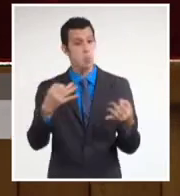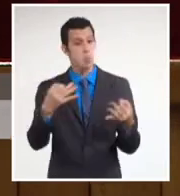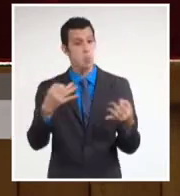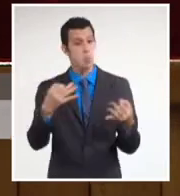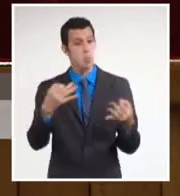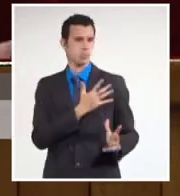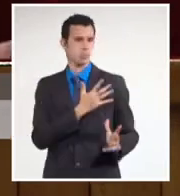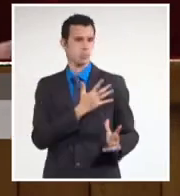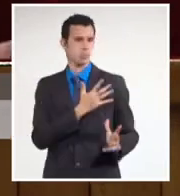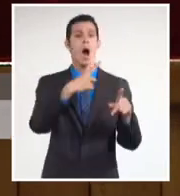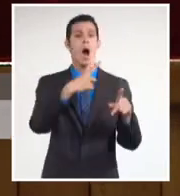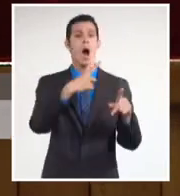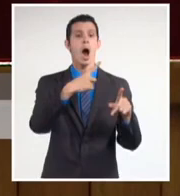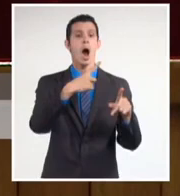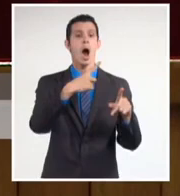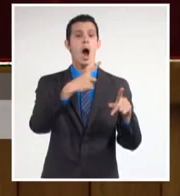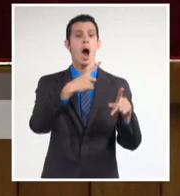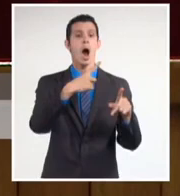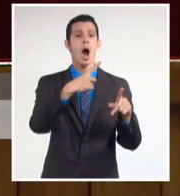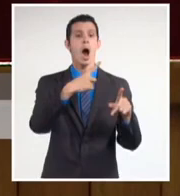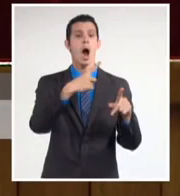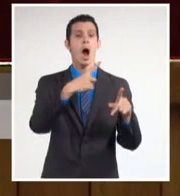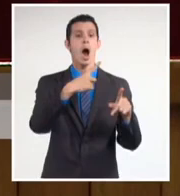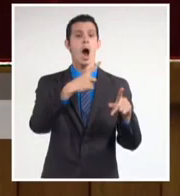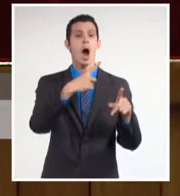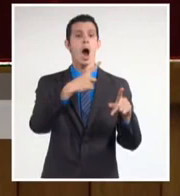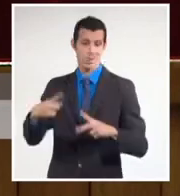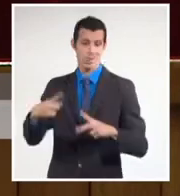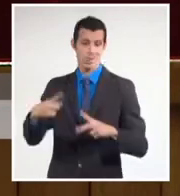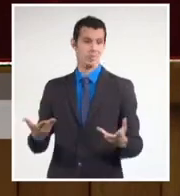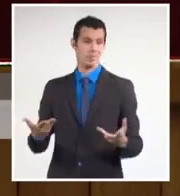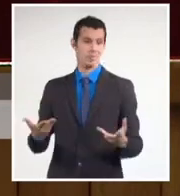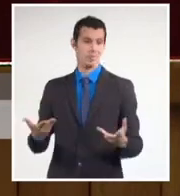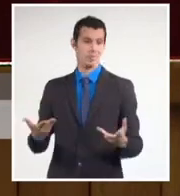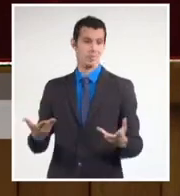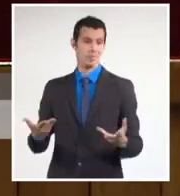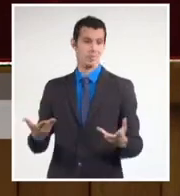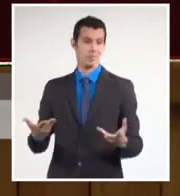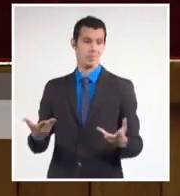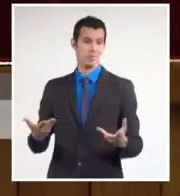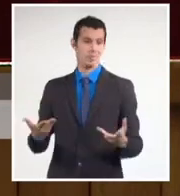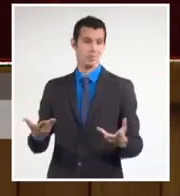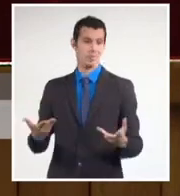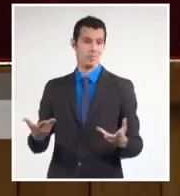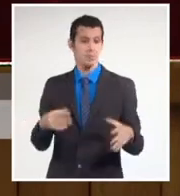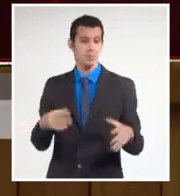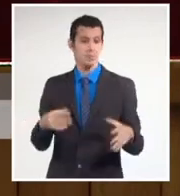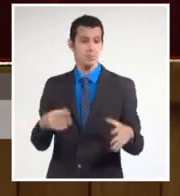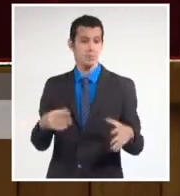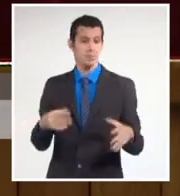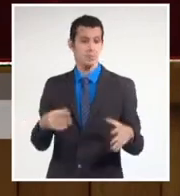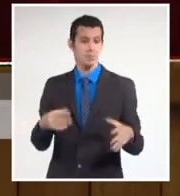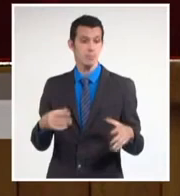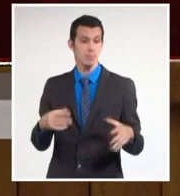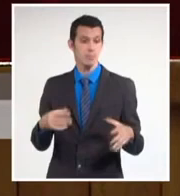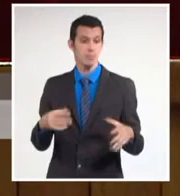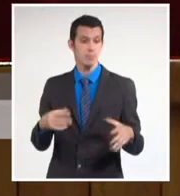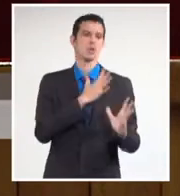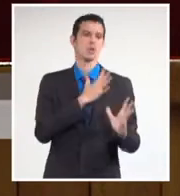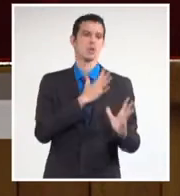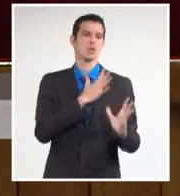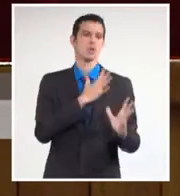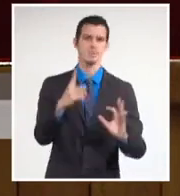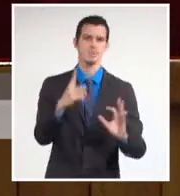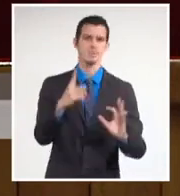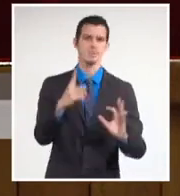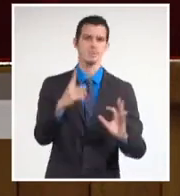argumento que tiene y por qué existe, etcétera, pero la fortaleza del socialismo que nos da y la autoridad moral para enfrentar eso, eso lo tenemos